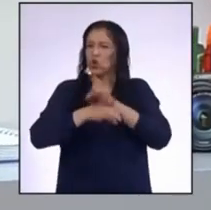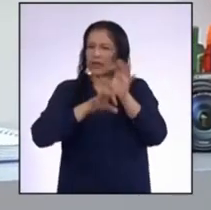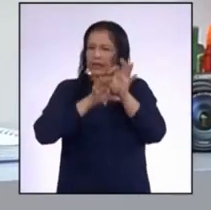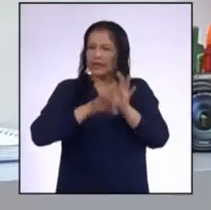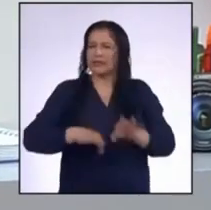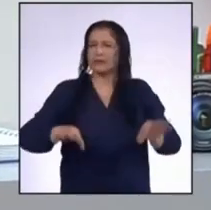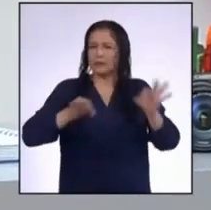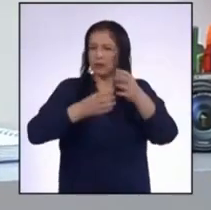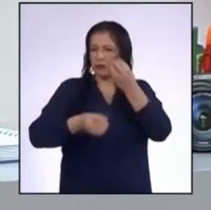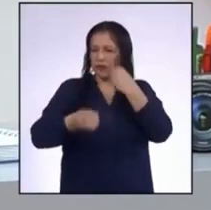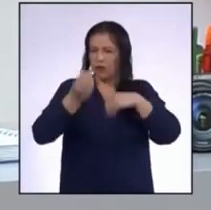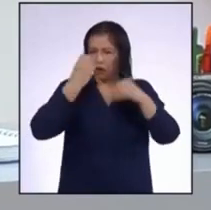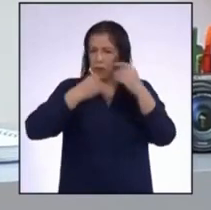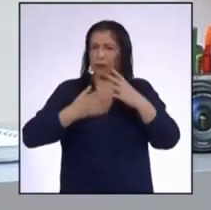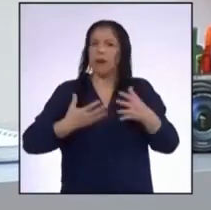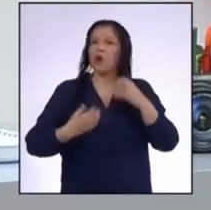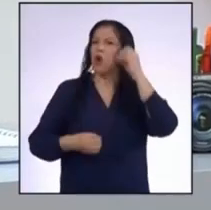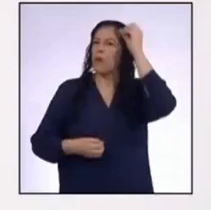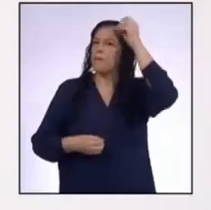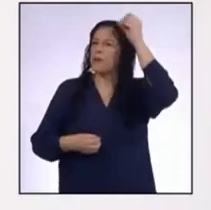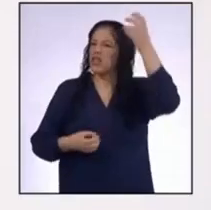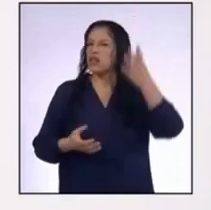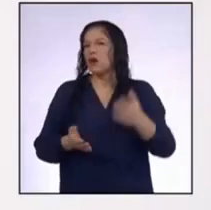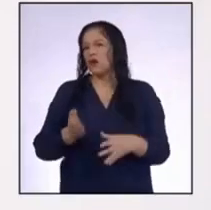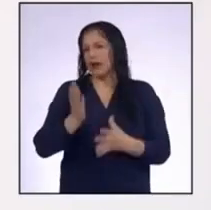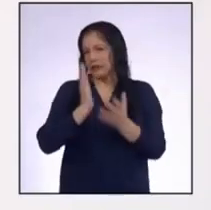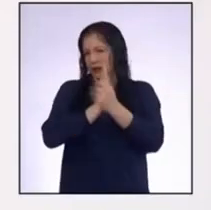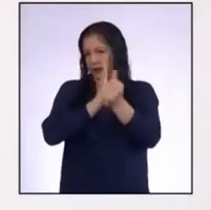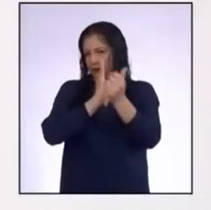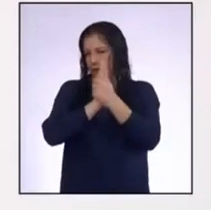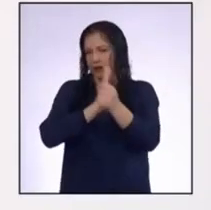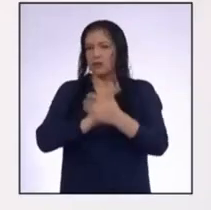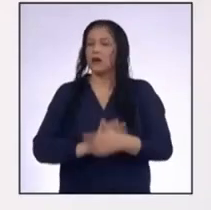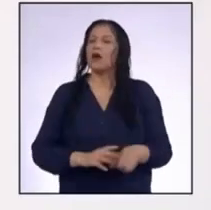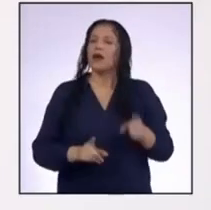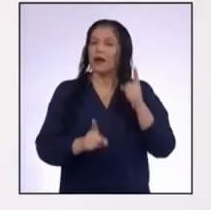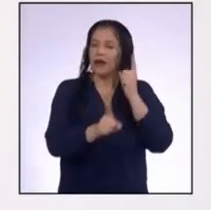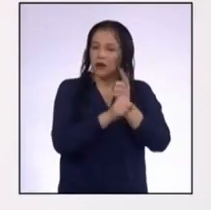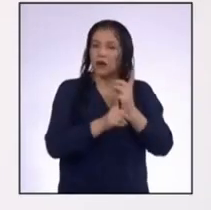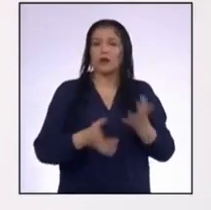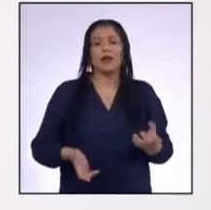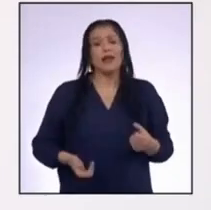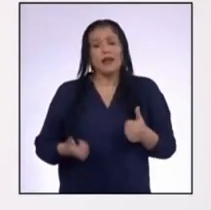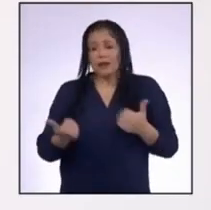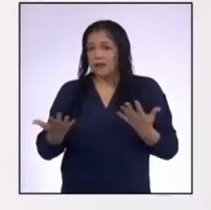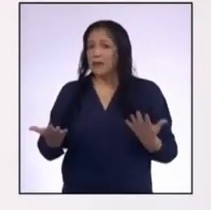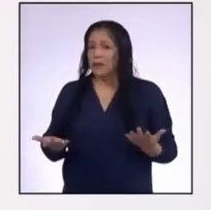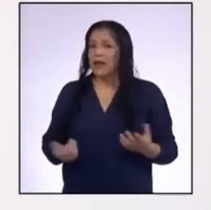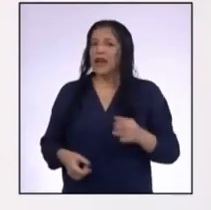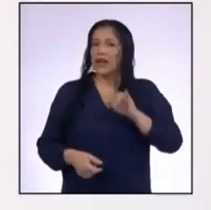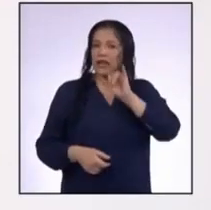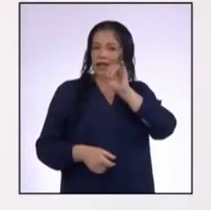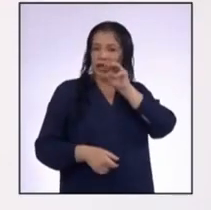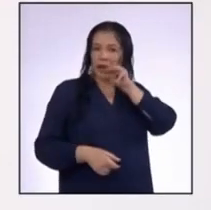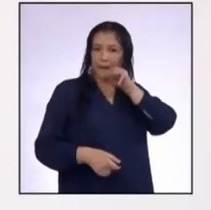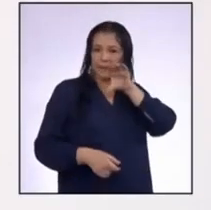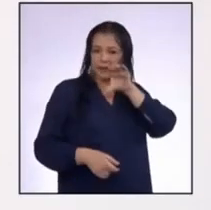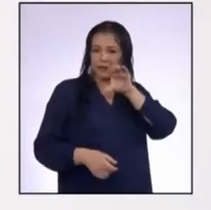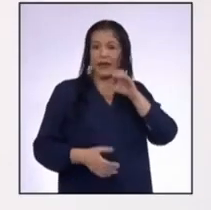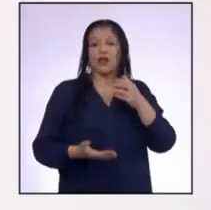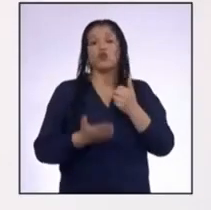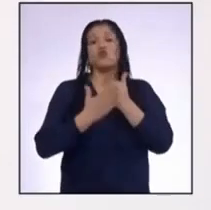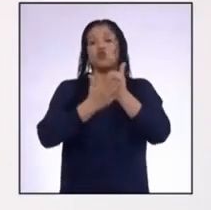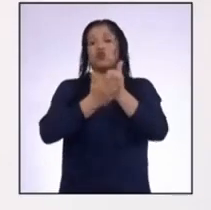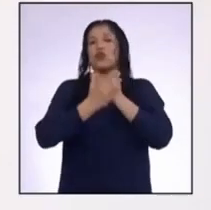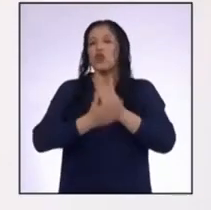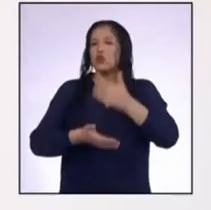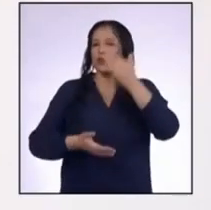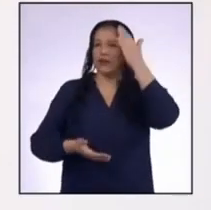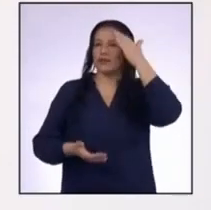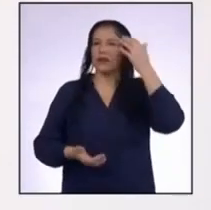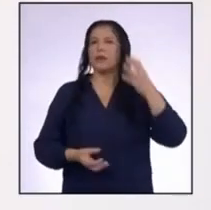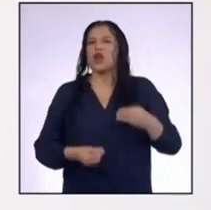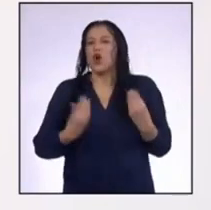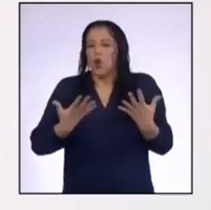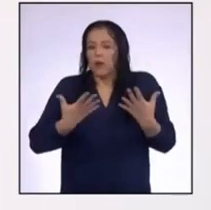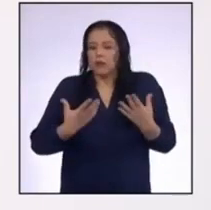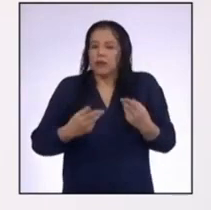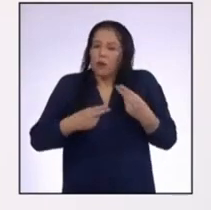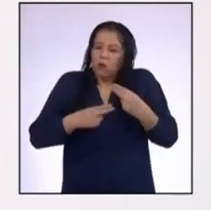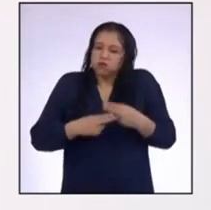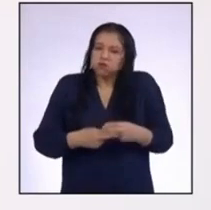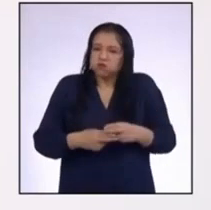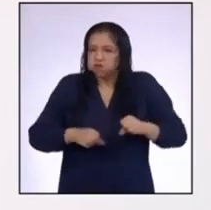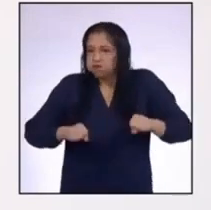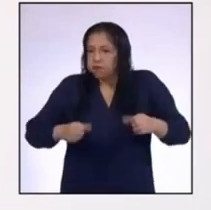para tener una opinión especializada. Así es. Si bien es cierto que el IMC nos ayuda a saber el nivel en que nos